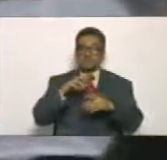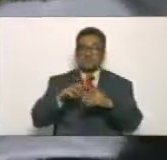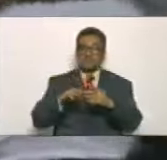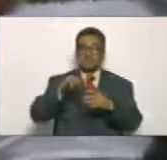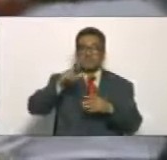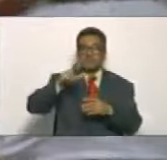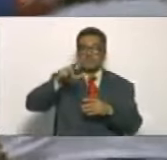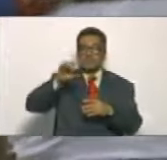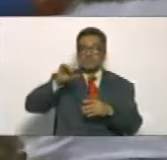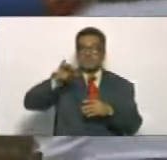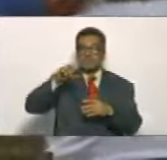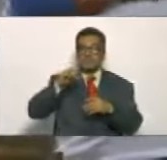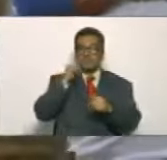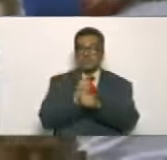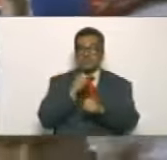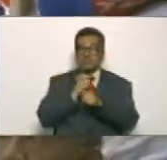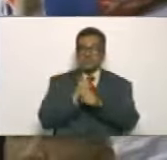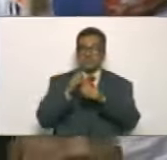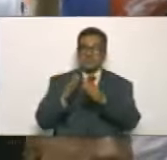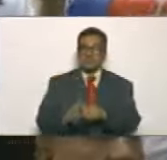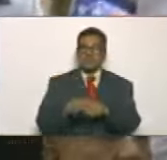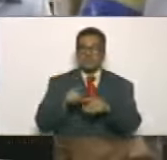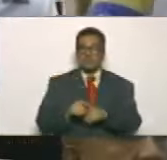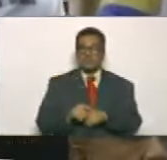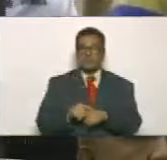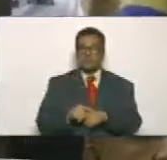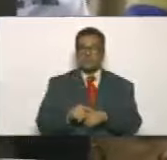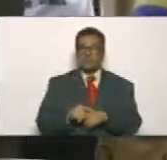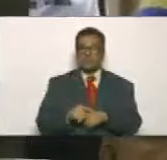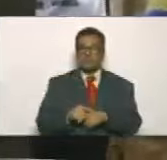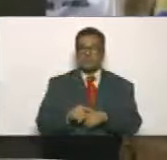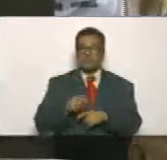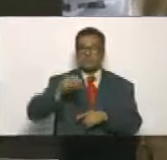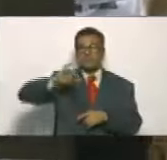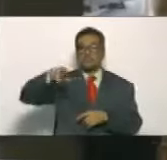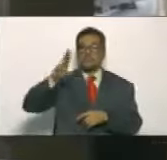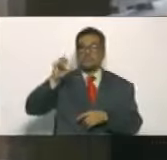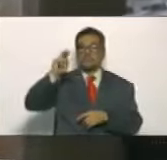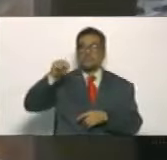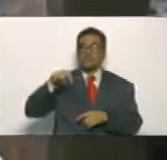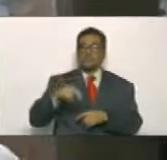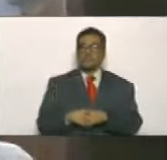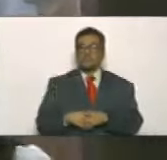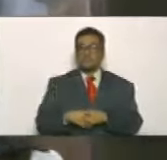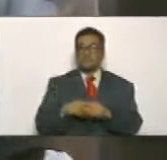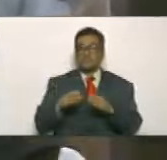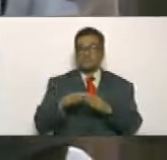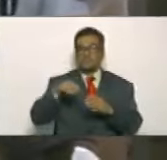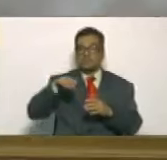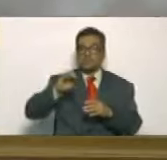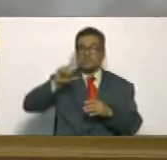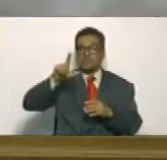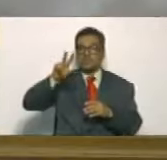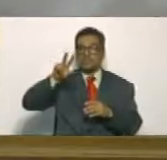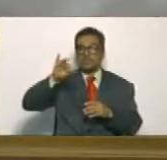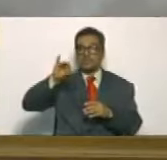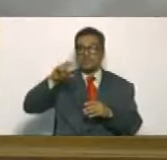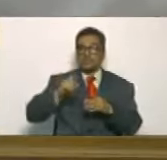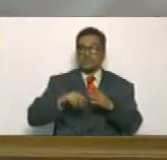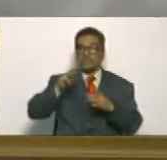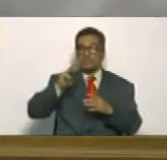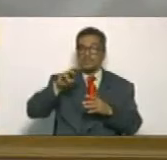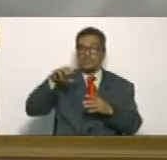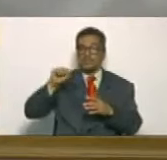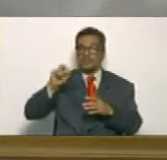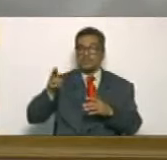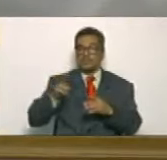Leida Ladera, trabajadores o trabajadora, Juan Peñalver, Edis Liendo, María Ladera, Winder